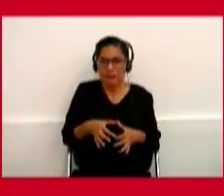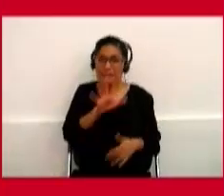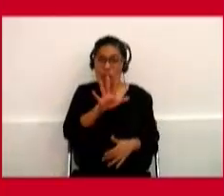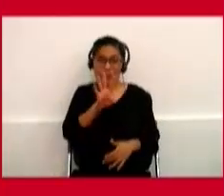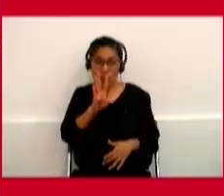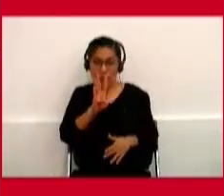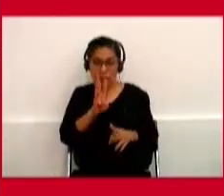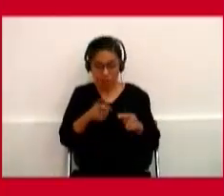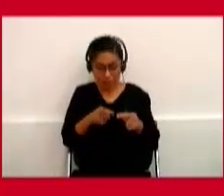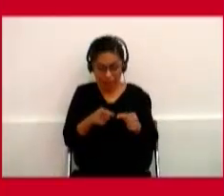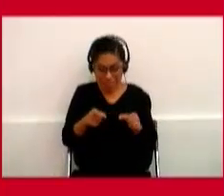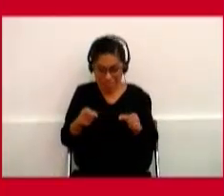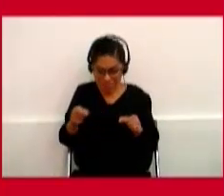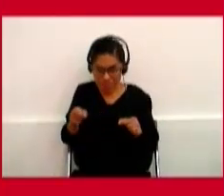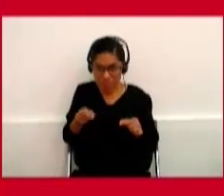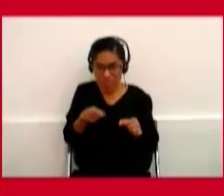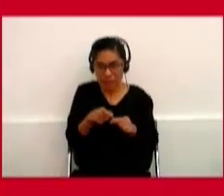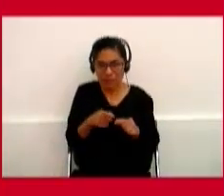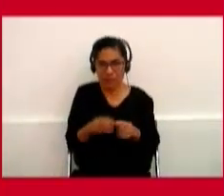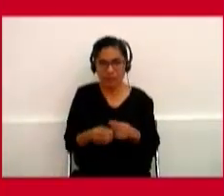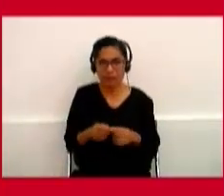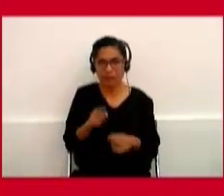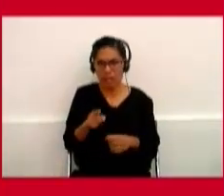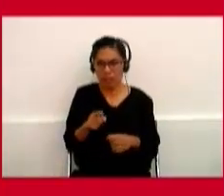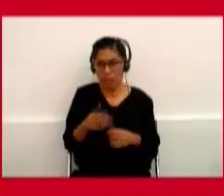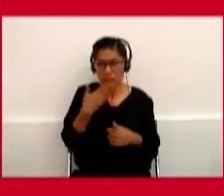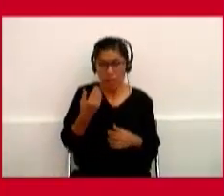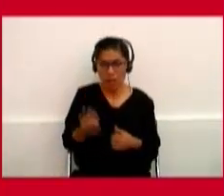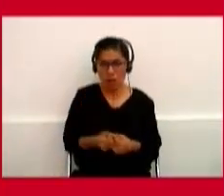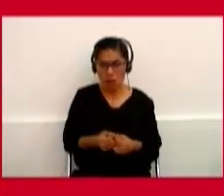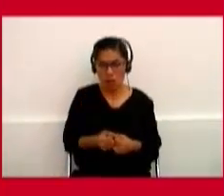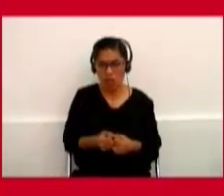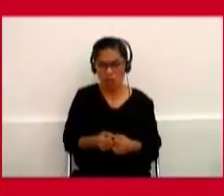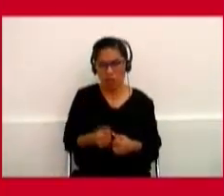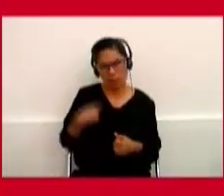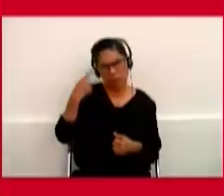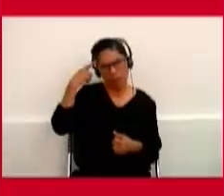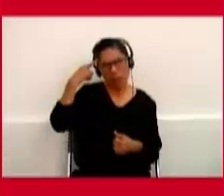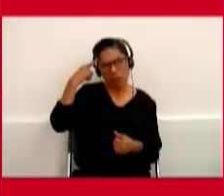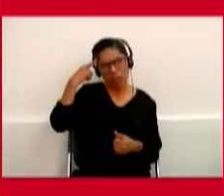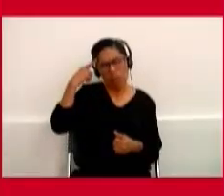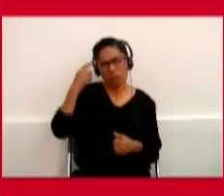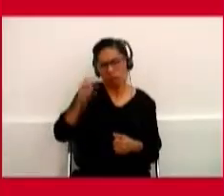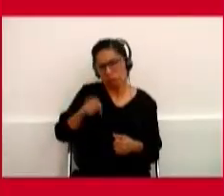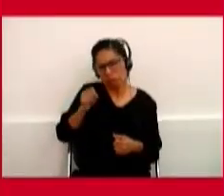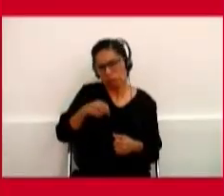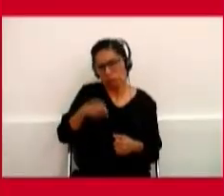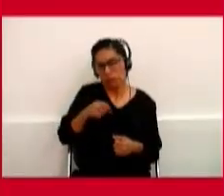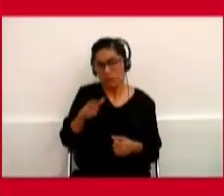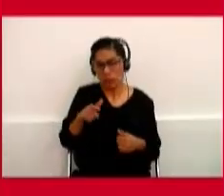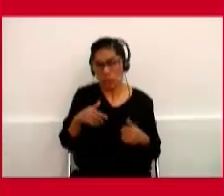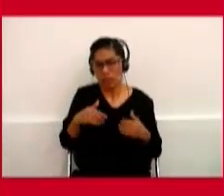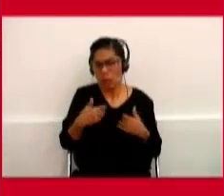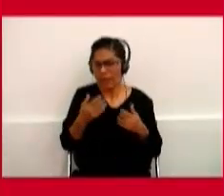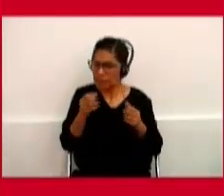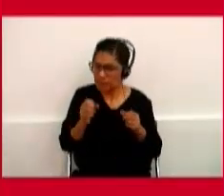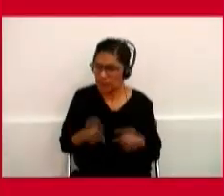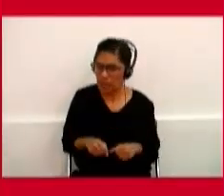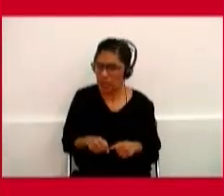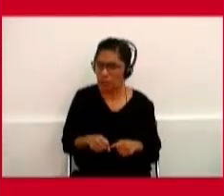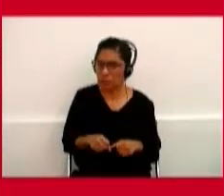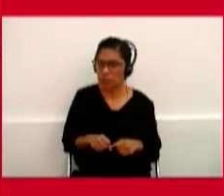¿no? Sí. Exacto. O sea, mejor eficiencia, mejor Sí, rendimiento en ese pienso sentido. que sí, es